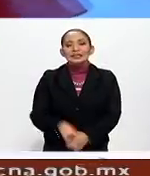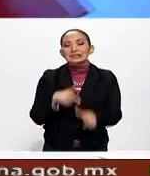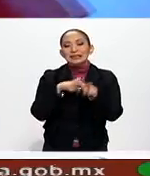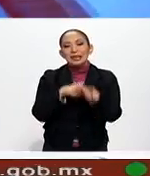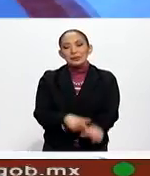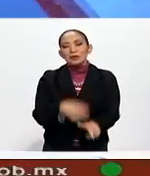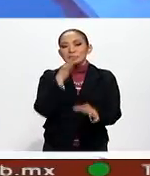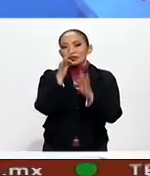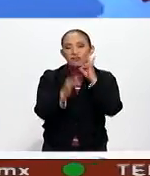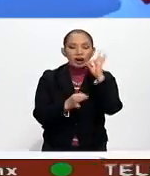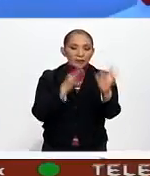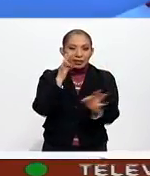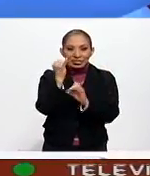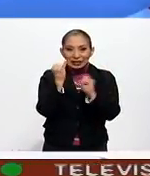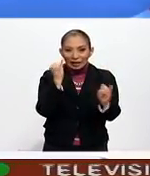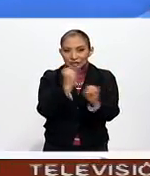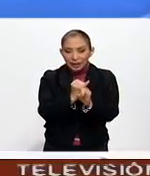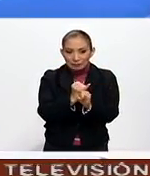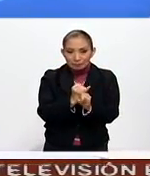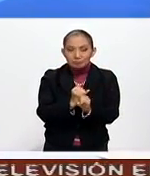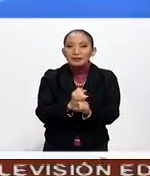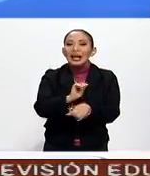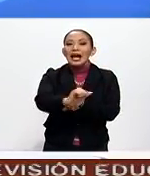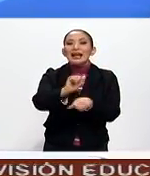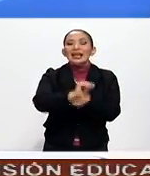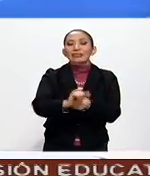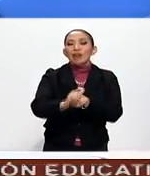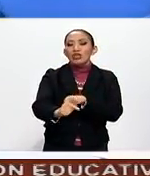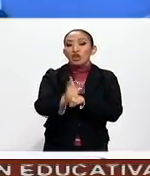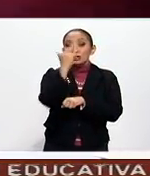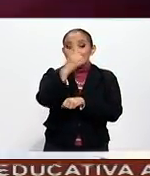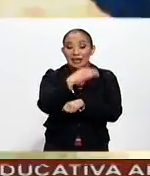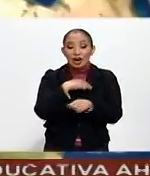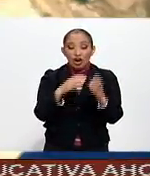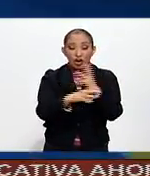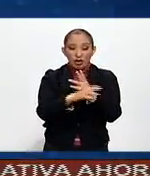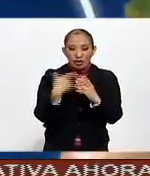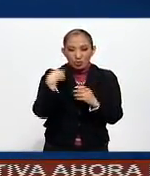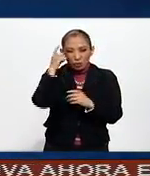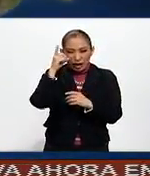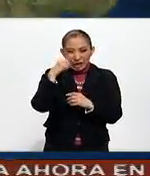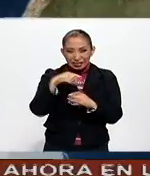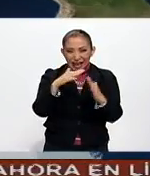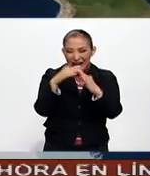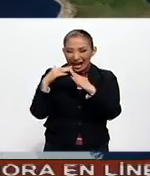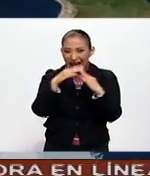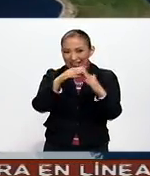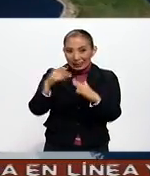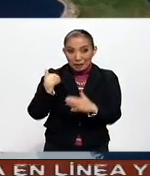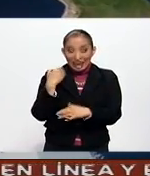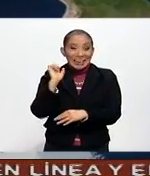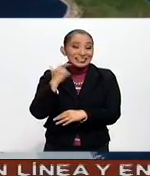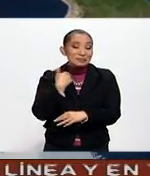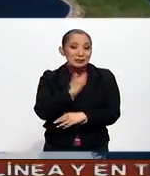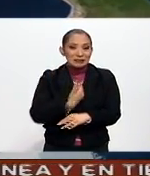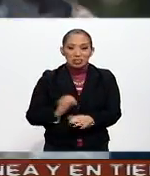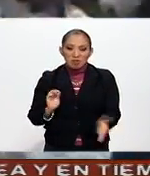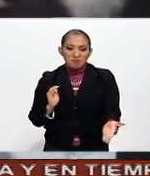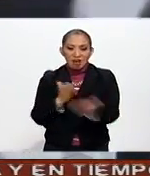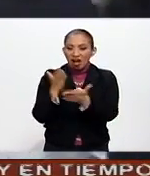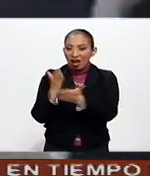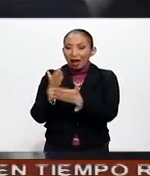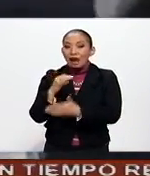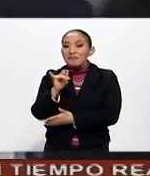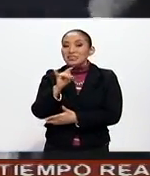Continuamos con la información internacional. En Argentina, 12 propiedades de la expresidenta Cristina Fernández de Kirchner fueron allanadas.